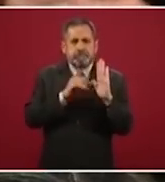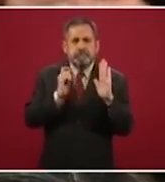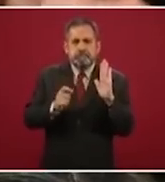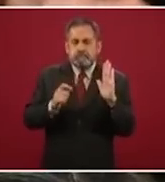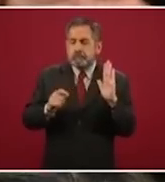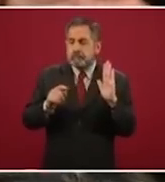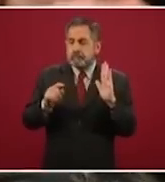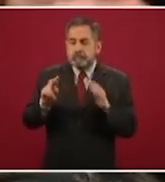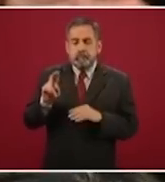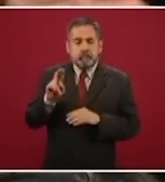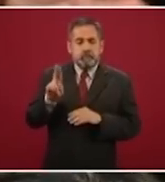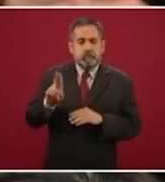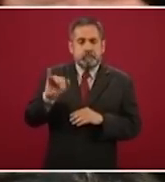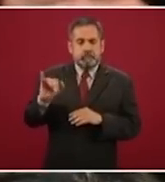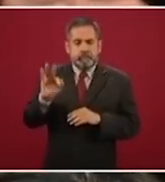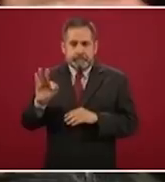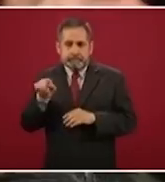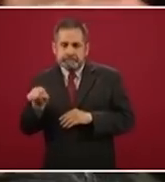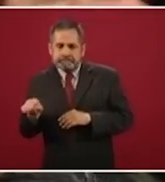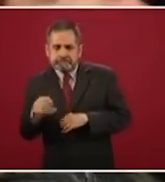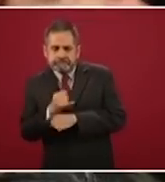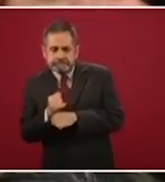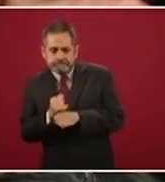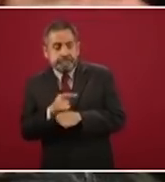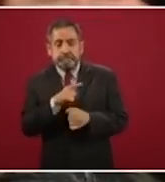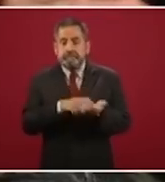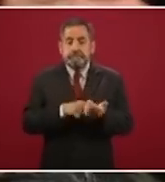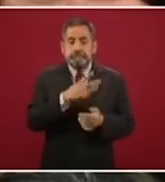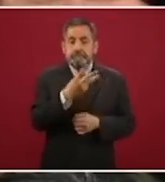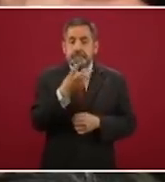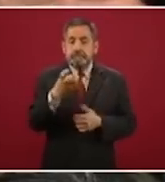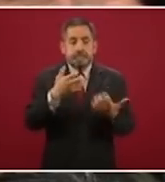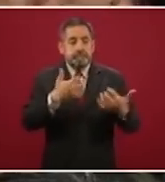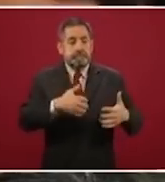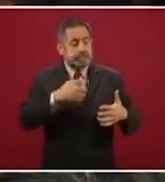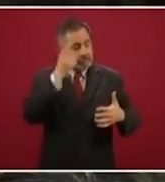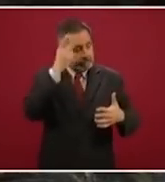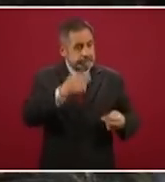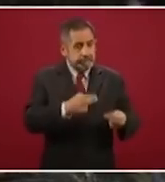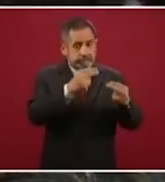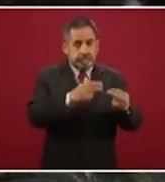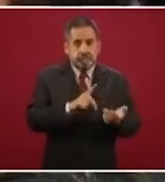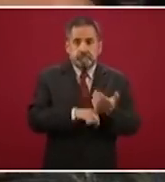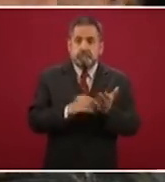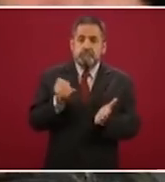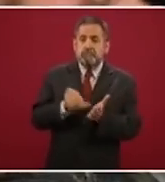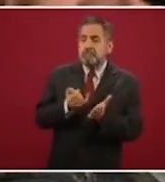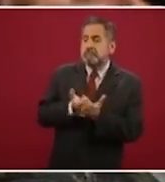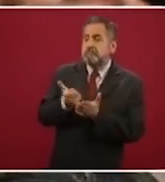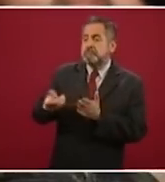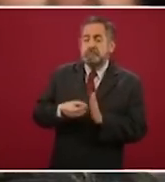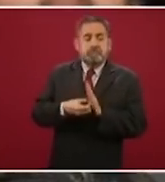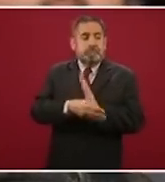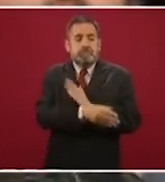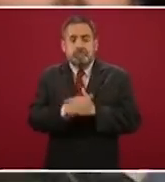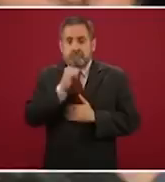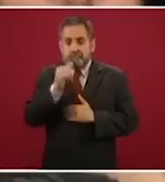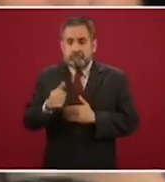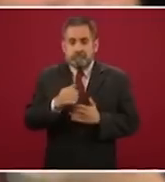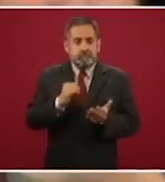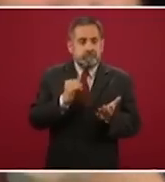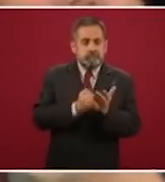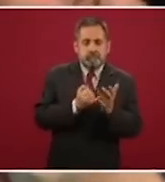hizo la Unidad de Inteligencia Financiera sobre 300 empresarios que habrían evadido impuestos por